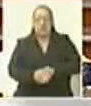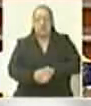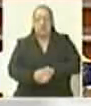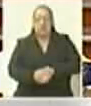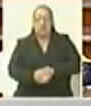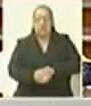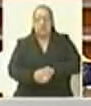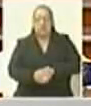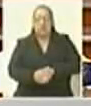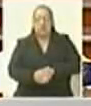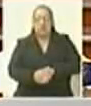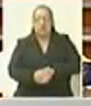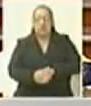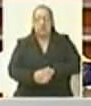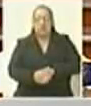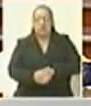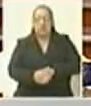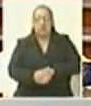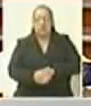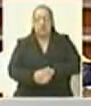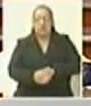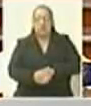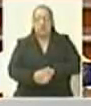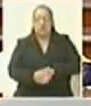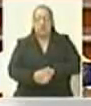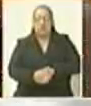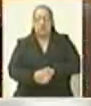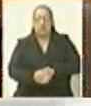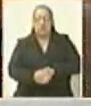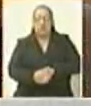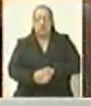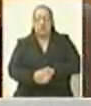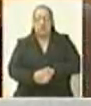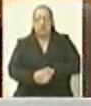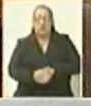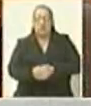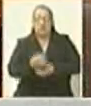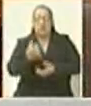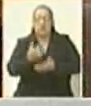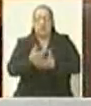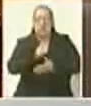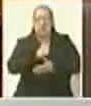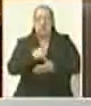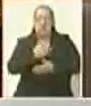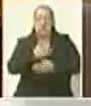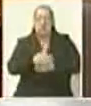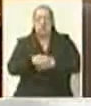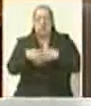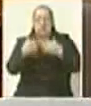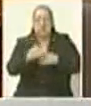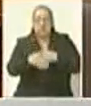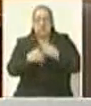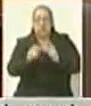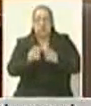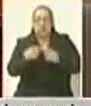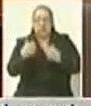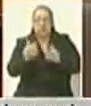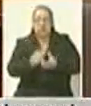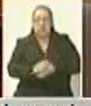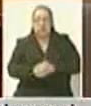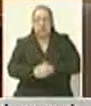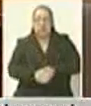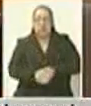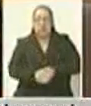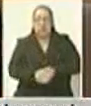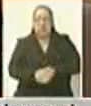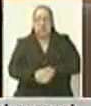Congresista Merino, congresista Mejía Guevara. Muchas gracias, señor presidente. Por su intermedio, un saludo cordial a todos los colegas de la